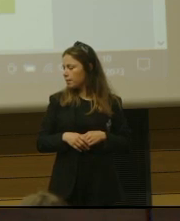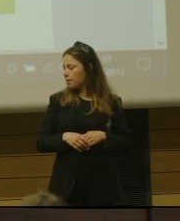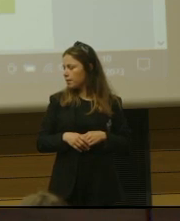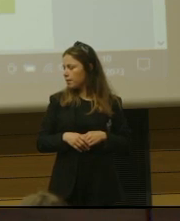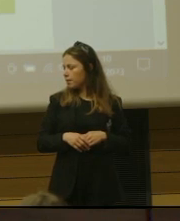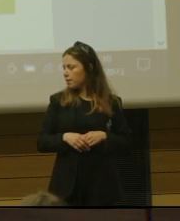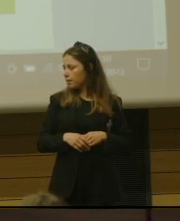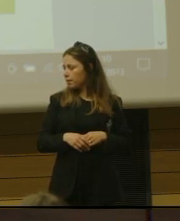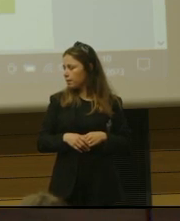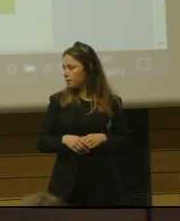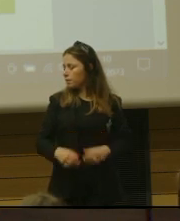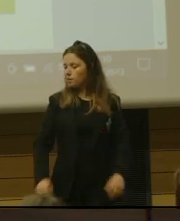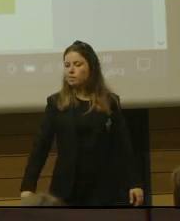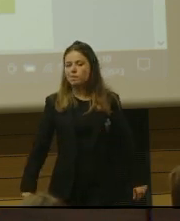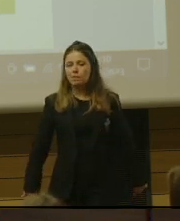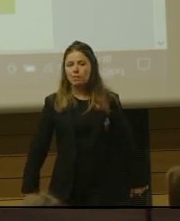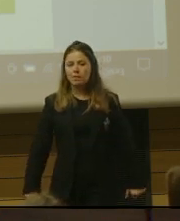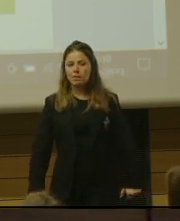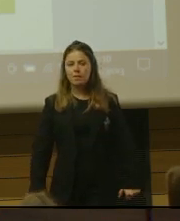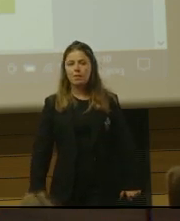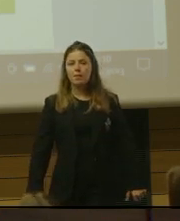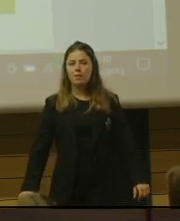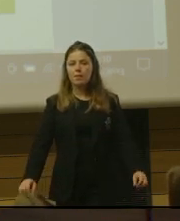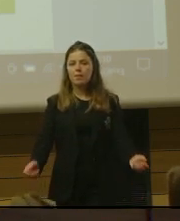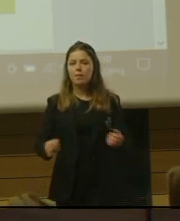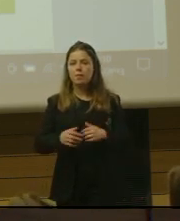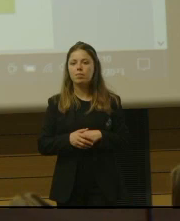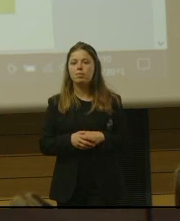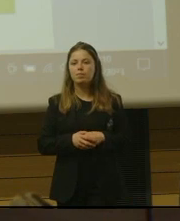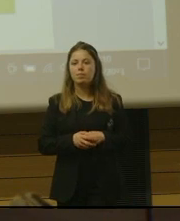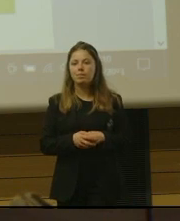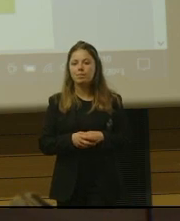No sé si podremos darle a presentar ahí.